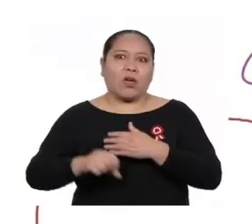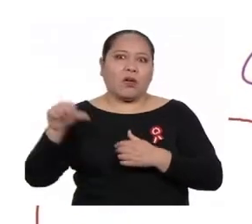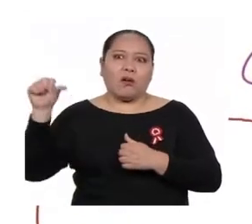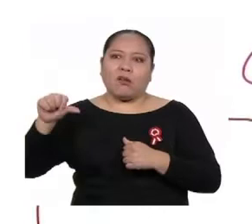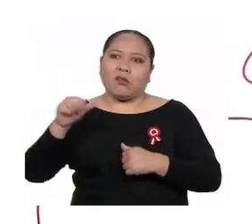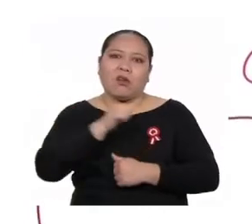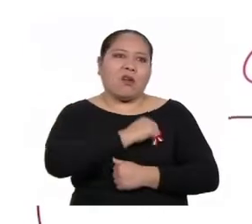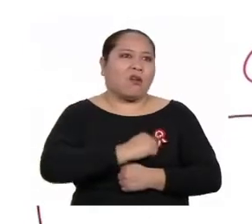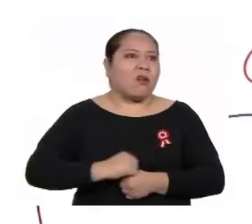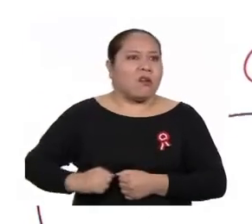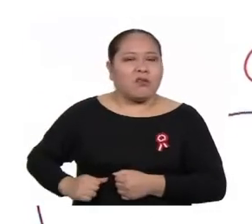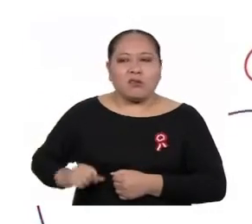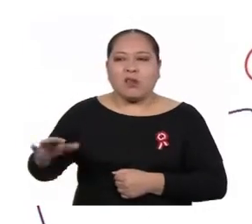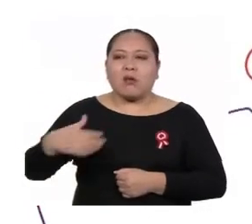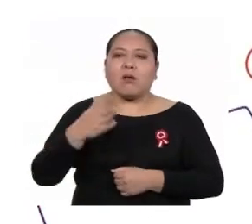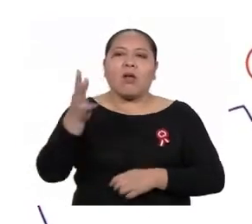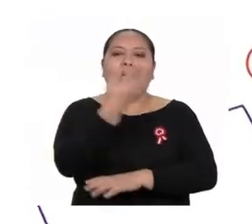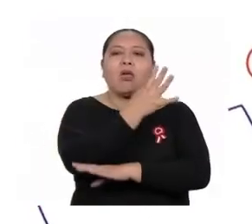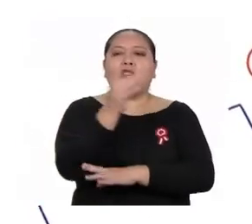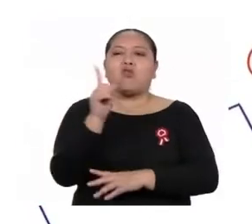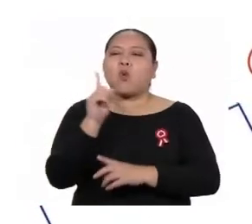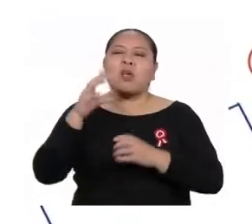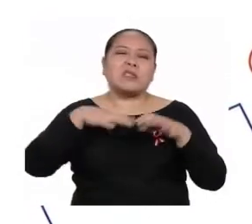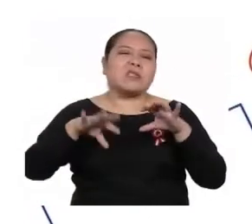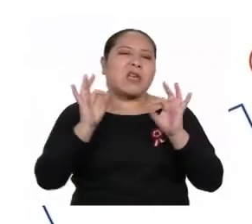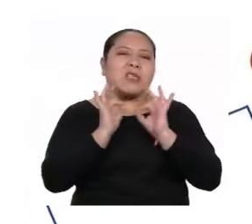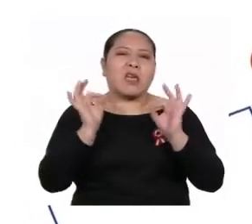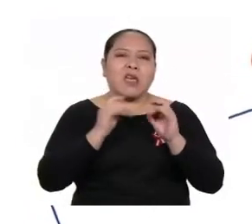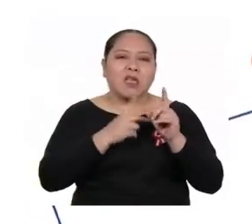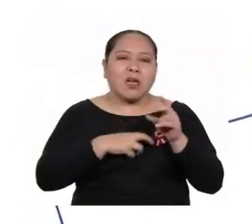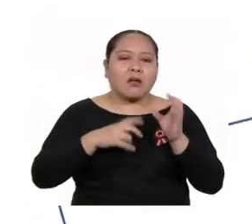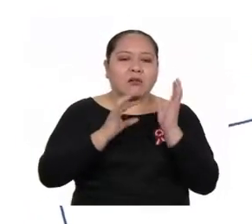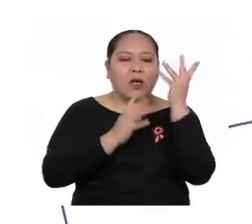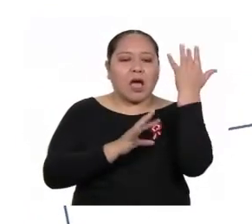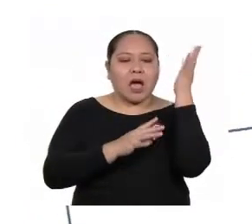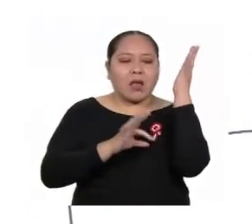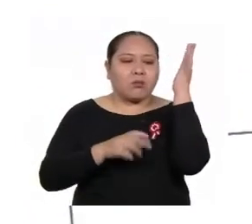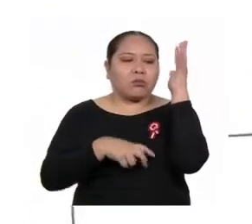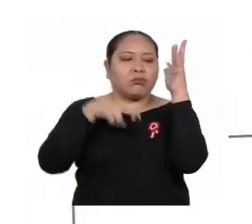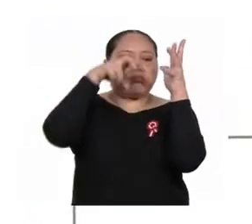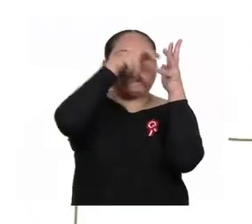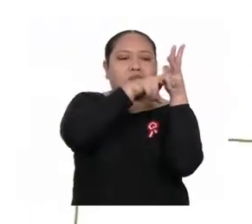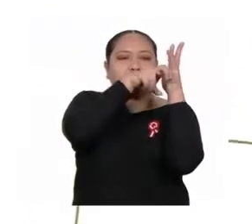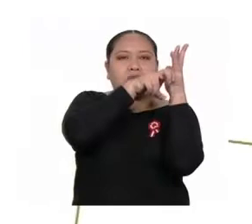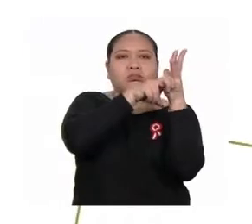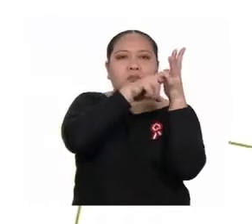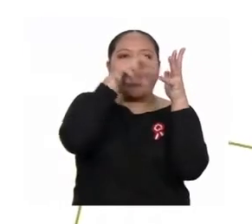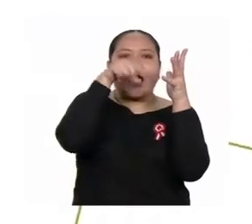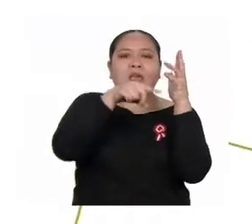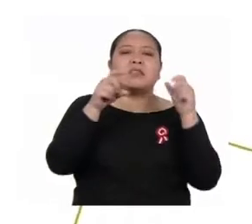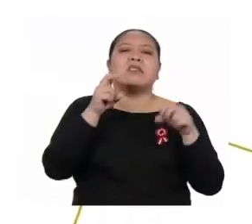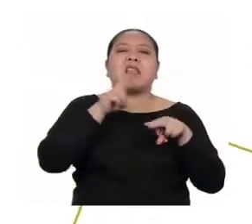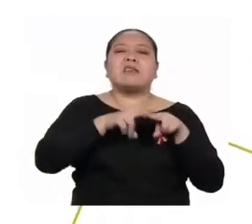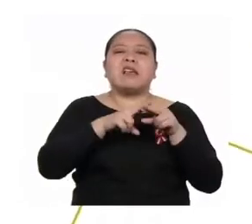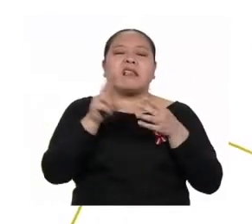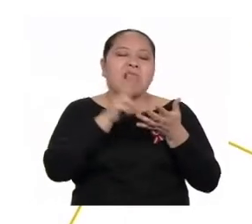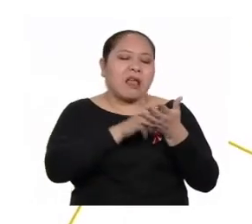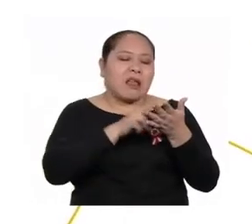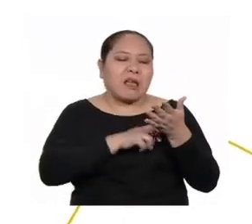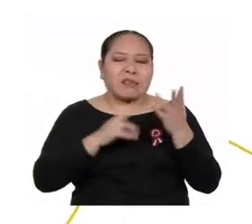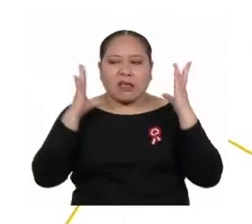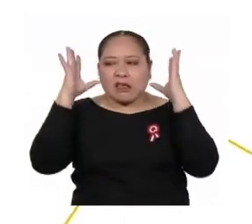haragán. Se mete al monte por no hacer nada y se sube a los árboles a leer cuanto hay. Y en las